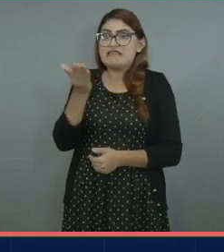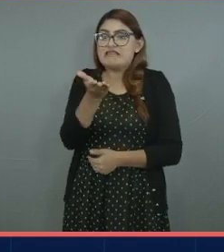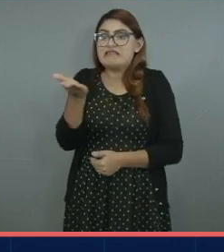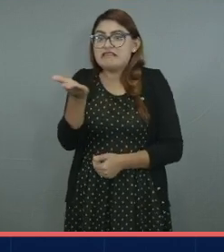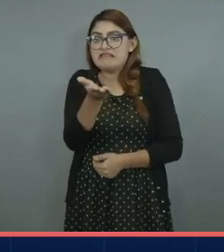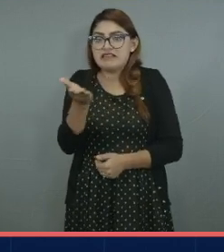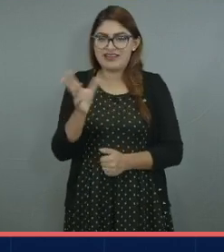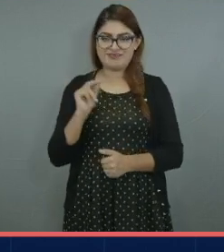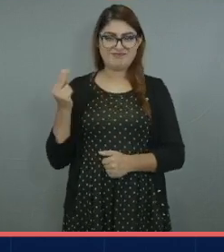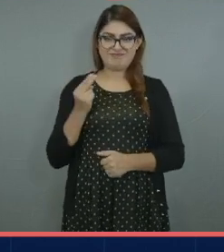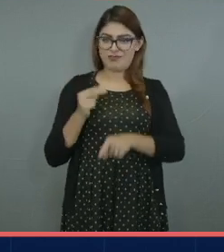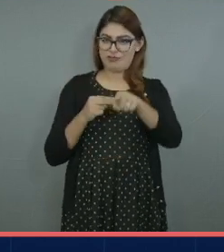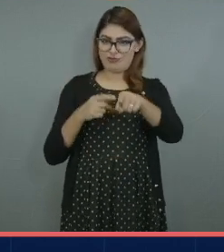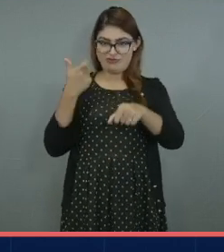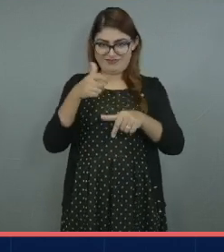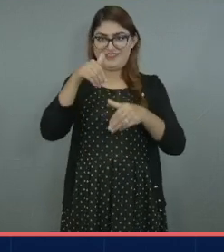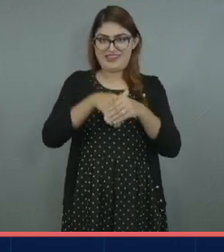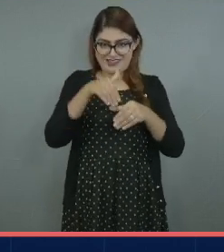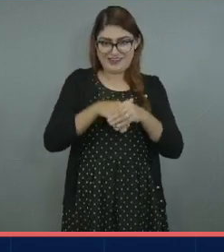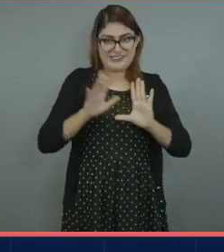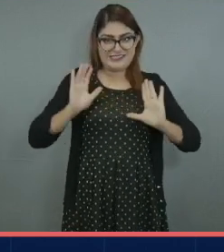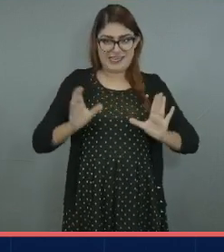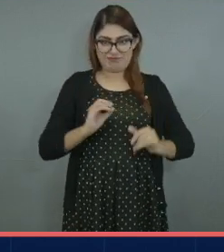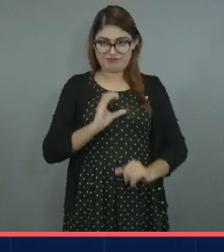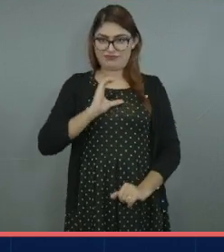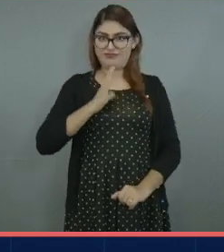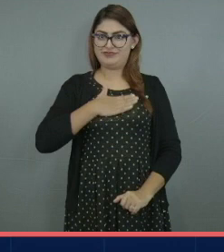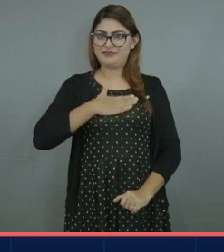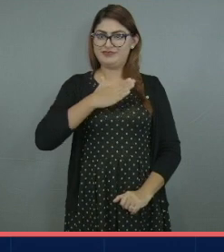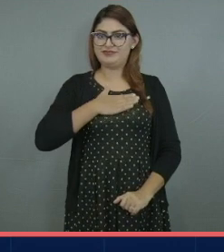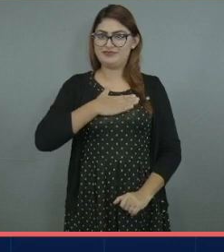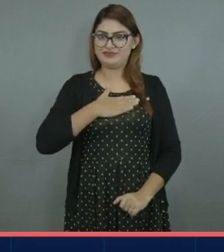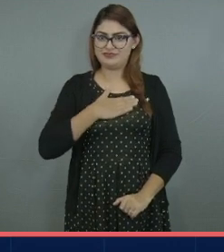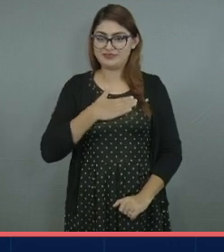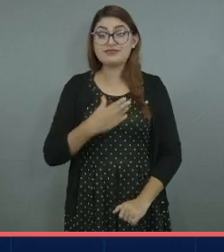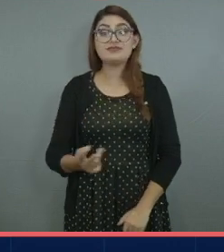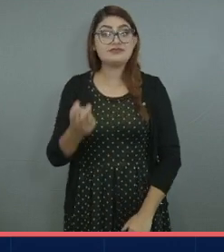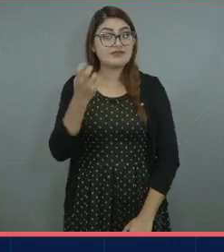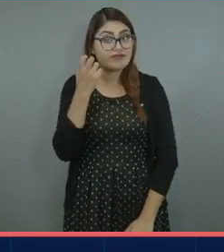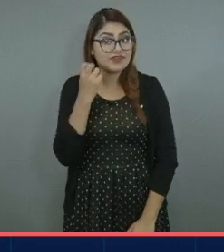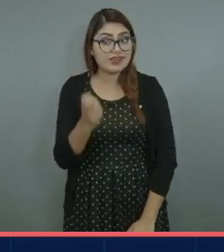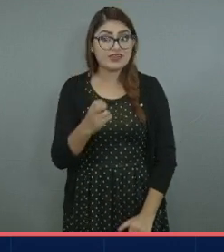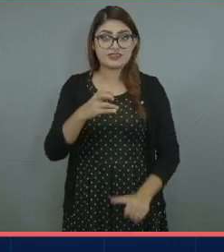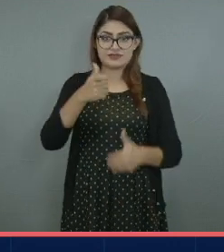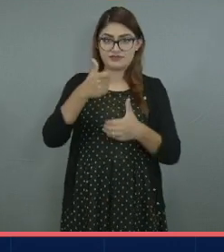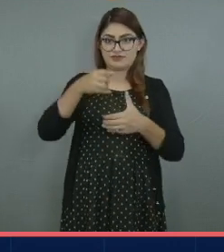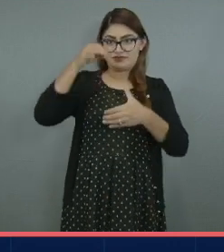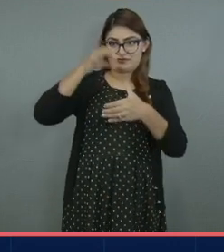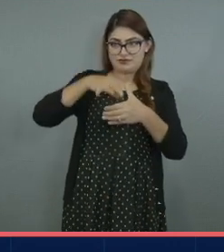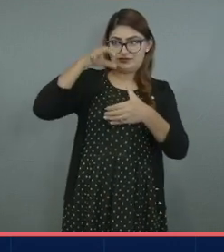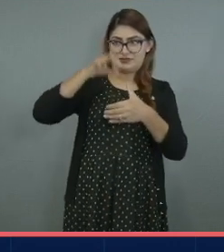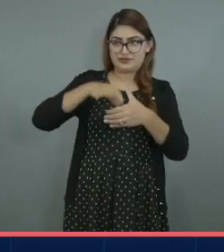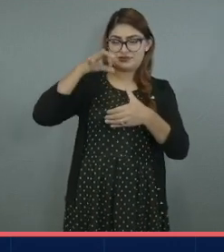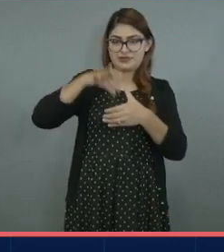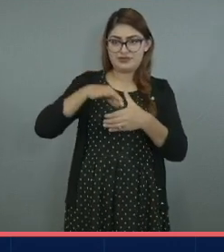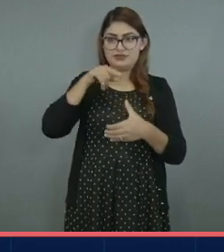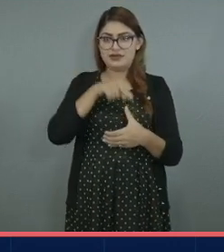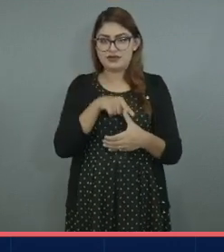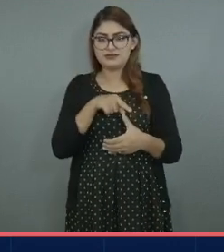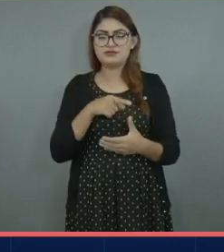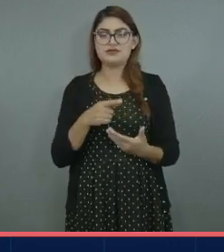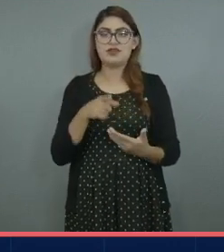nadie. Para eso funciona una cuenta de ahorro para el retiro. Justamente esa bolsita mágica en donde vas a ir